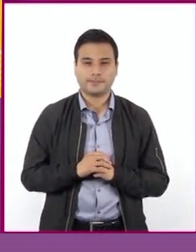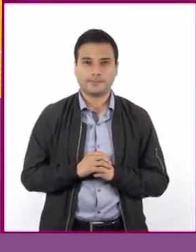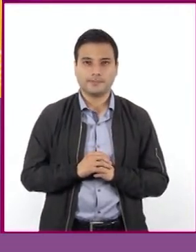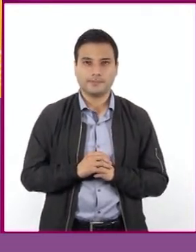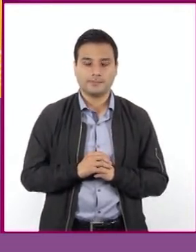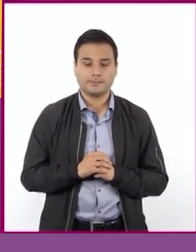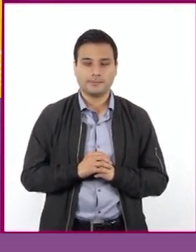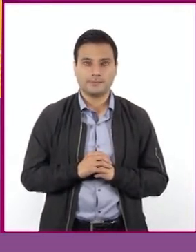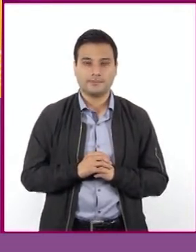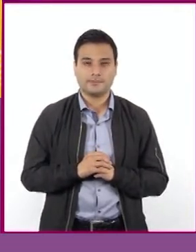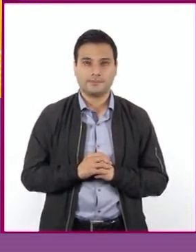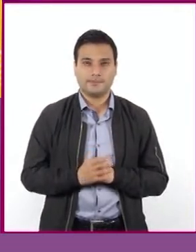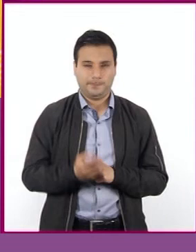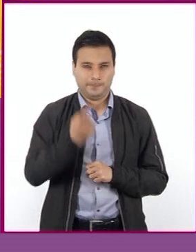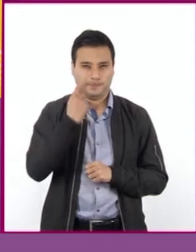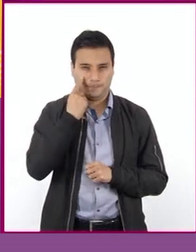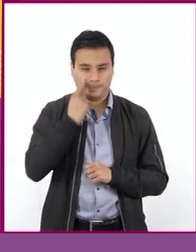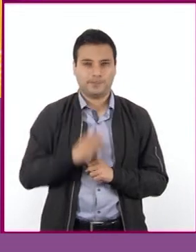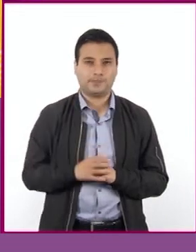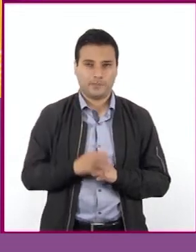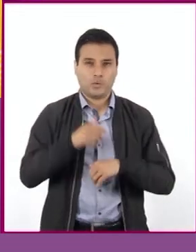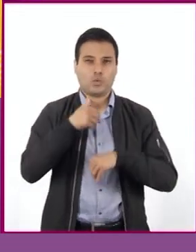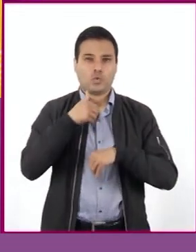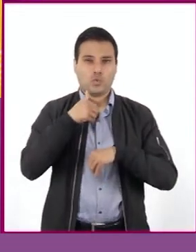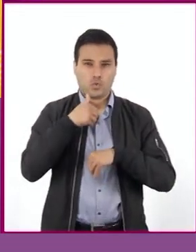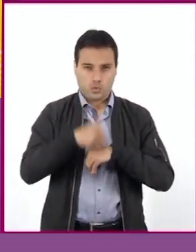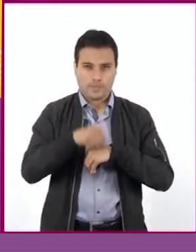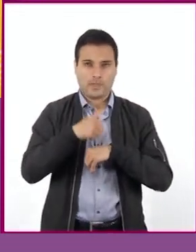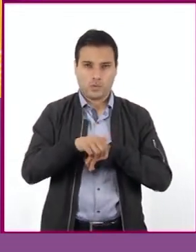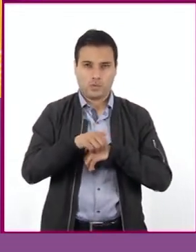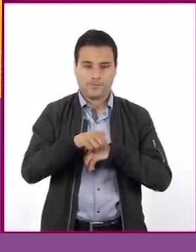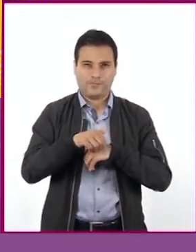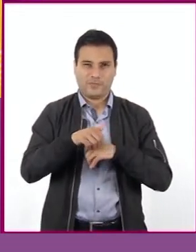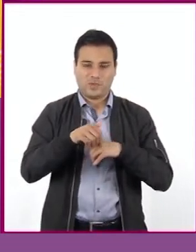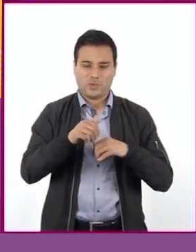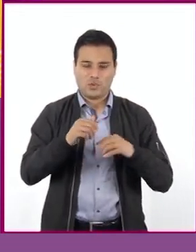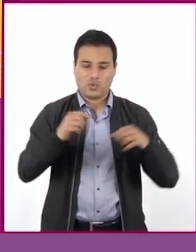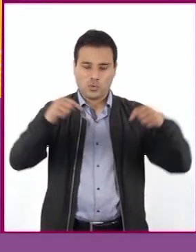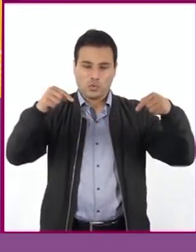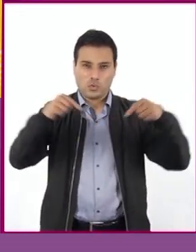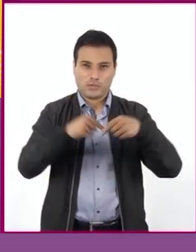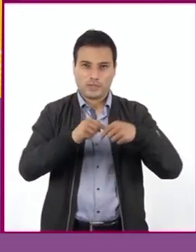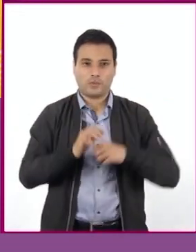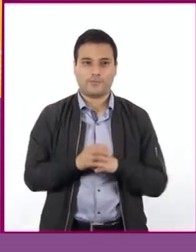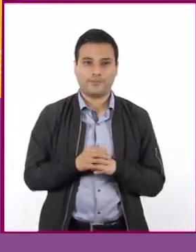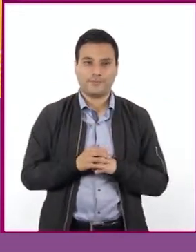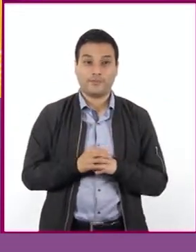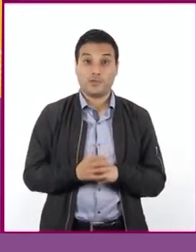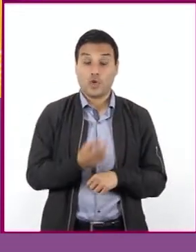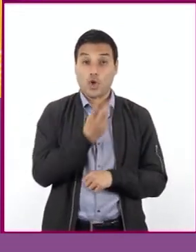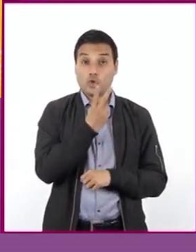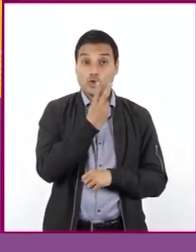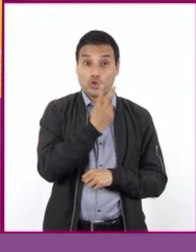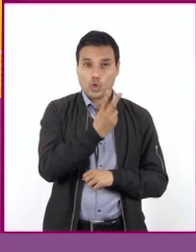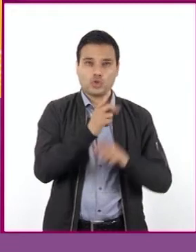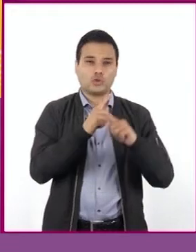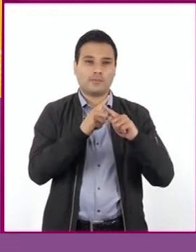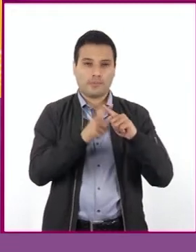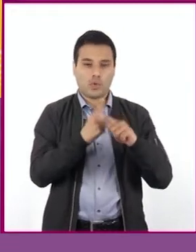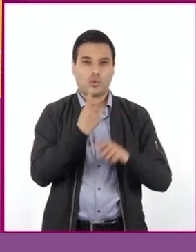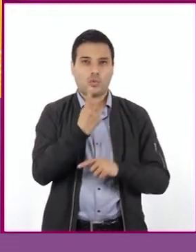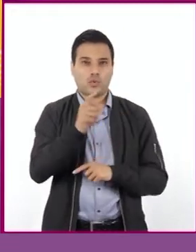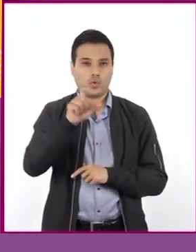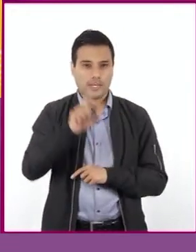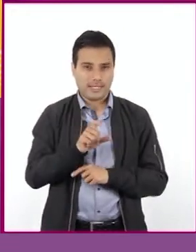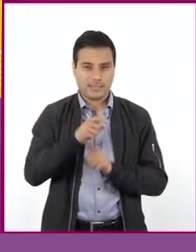llevaremos a cabo un producto cruzado. Es decir, el coeficiente 2 multiplicará a toda la primera